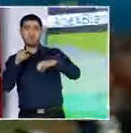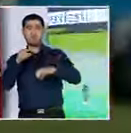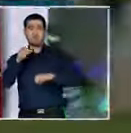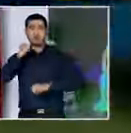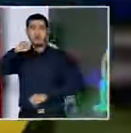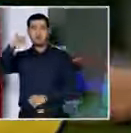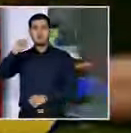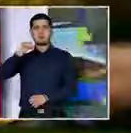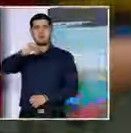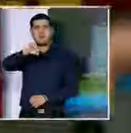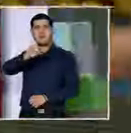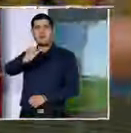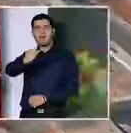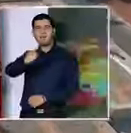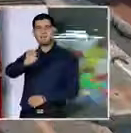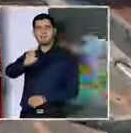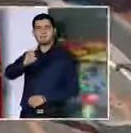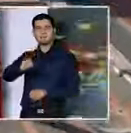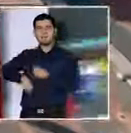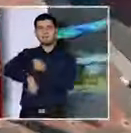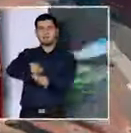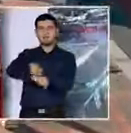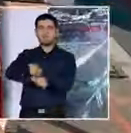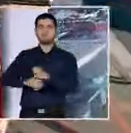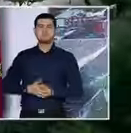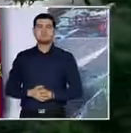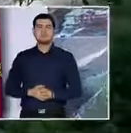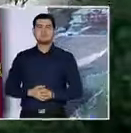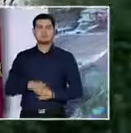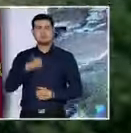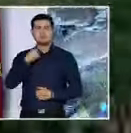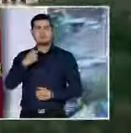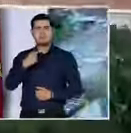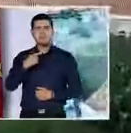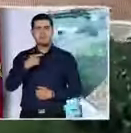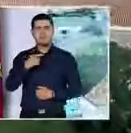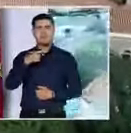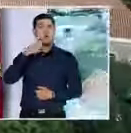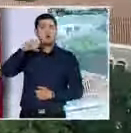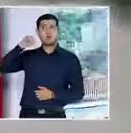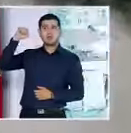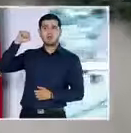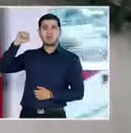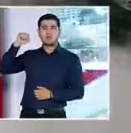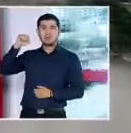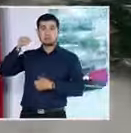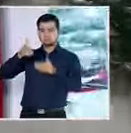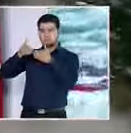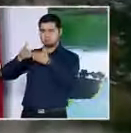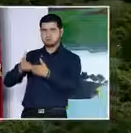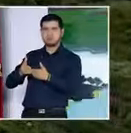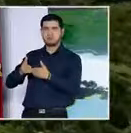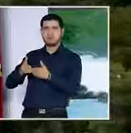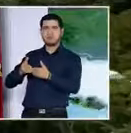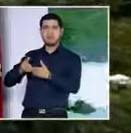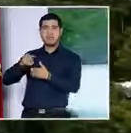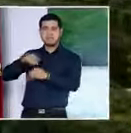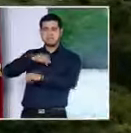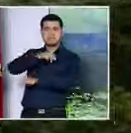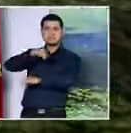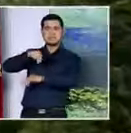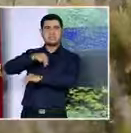Rodríguez. Dicen que somos la Convención de Ocaña, el portón de la frontera, un territorio que se abre paso entre